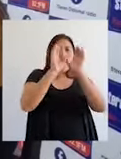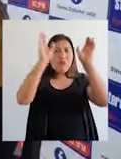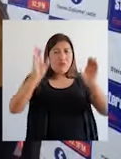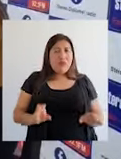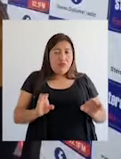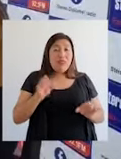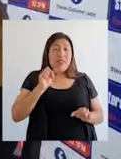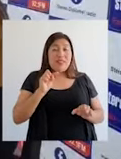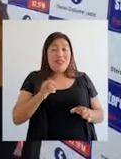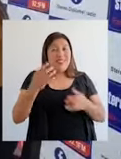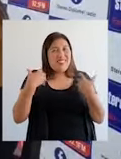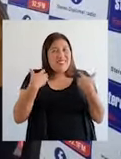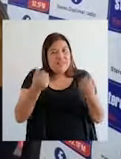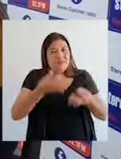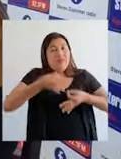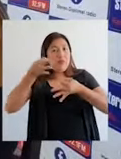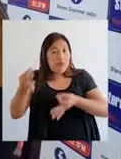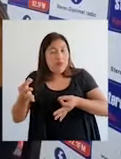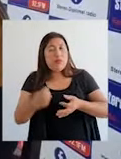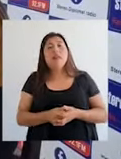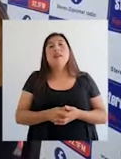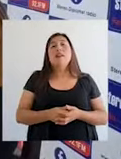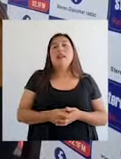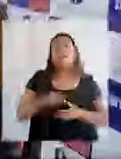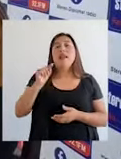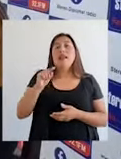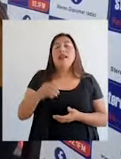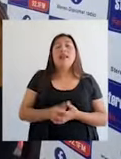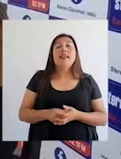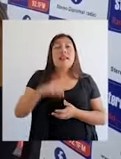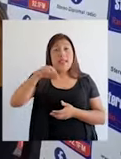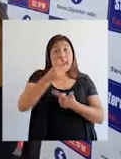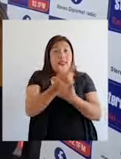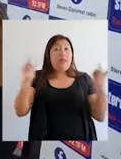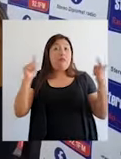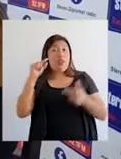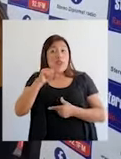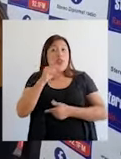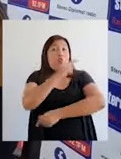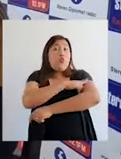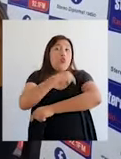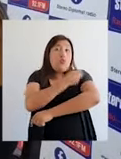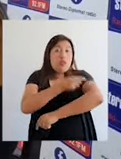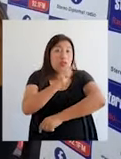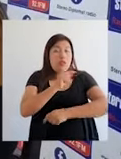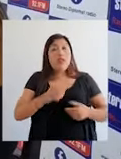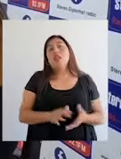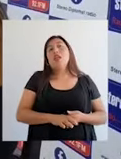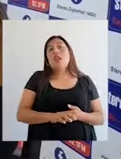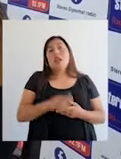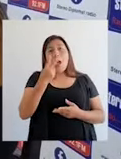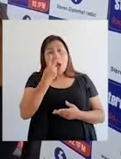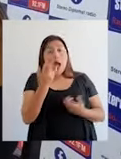de discapacidad, como lo dijimos, que es una gran limitación ahora, porque la Gerencia Regional de Salud, específicamente acá en La Libertad, en absoluto está respondiendo